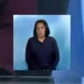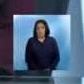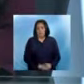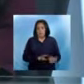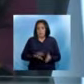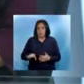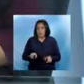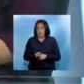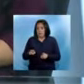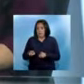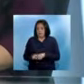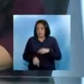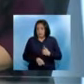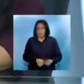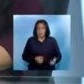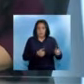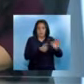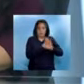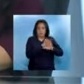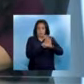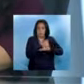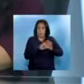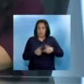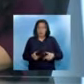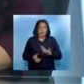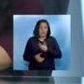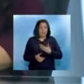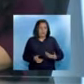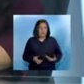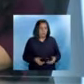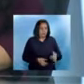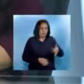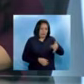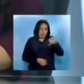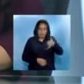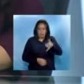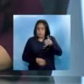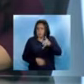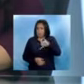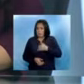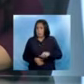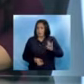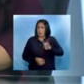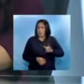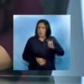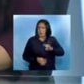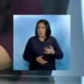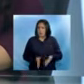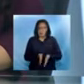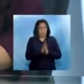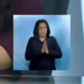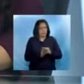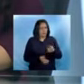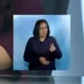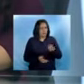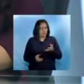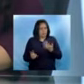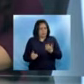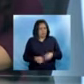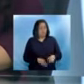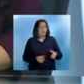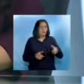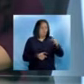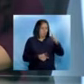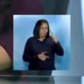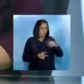Y también la Dirección de Seguridad del Estado continúa incautando teléfonos públicos usados por extorsionadores. Esta vez los agentes